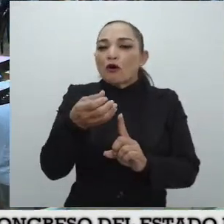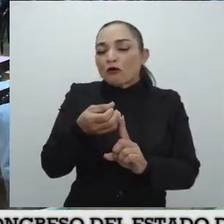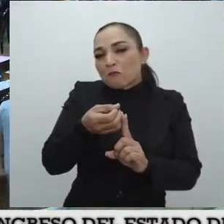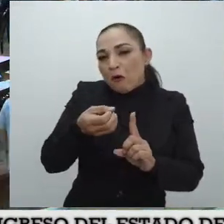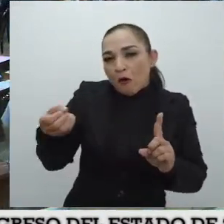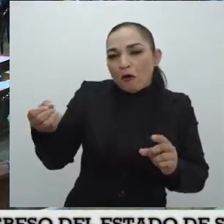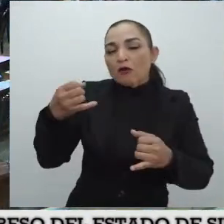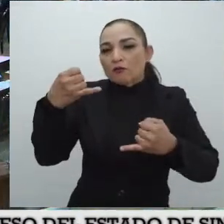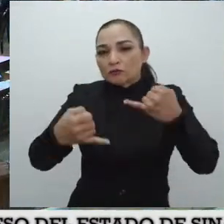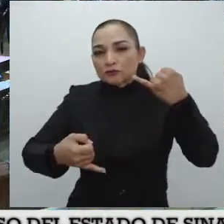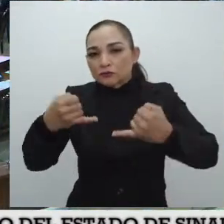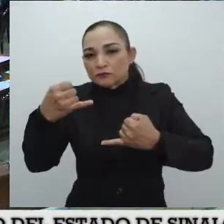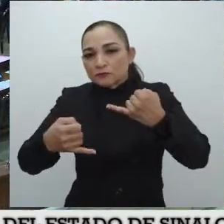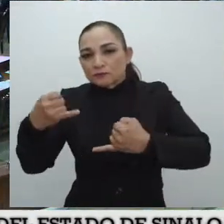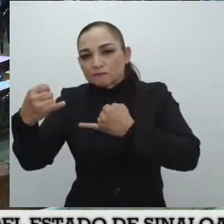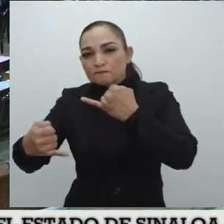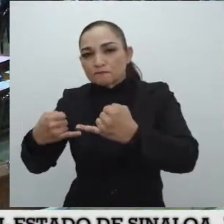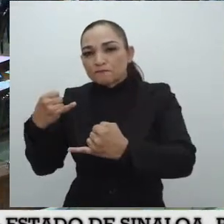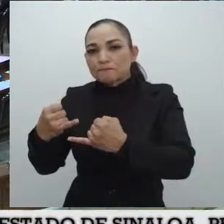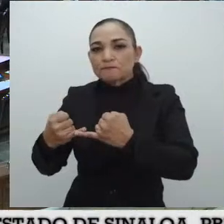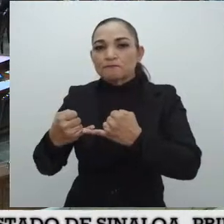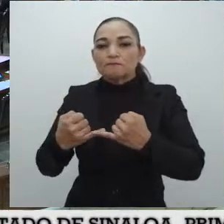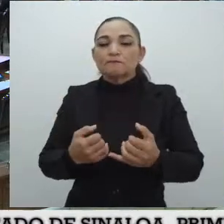e internacional.